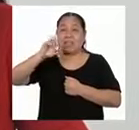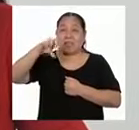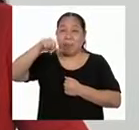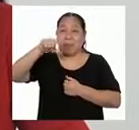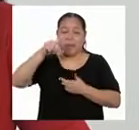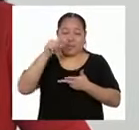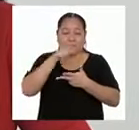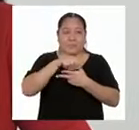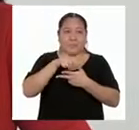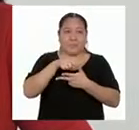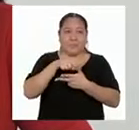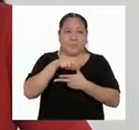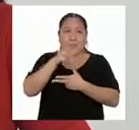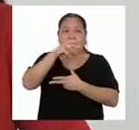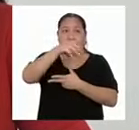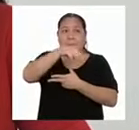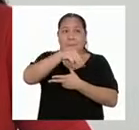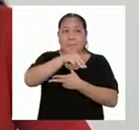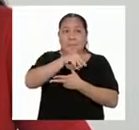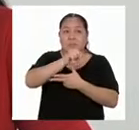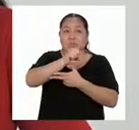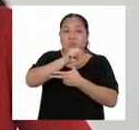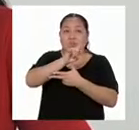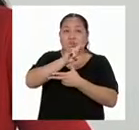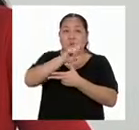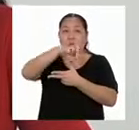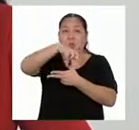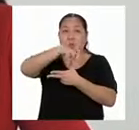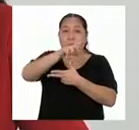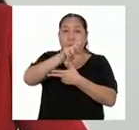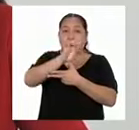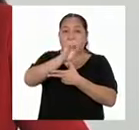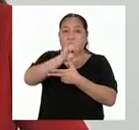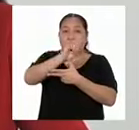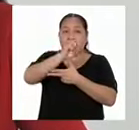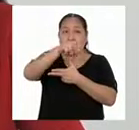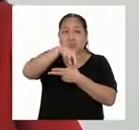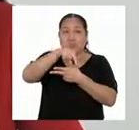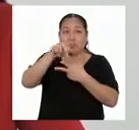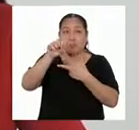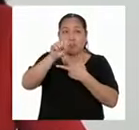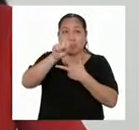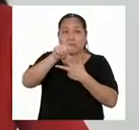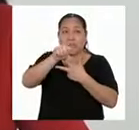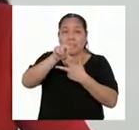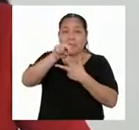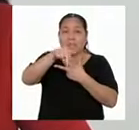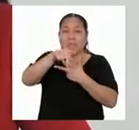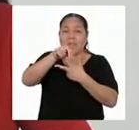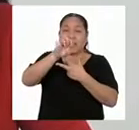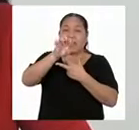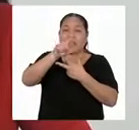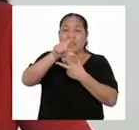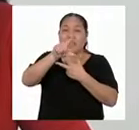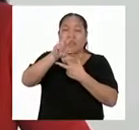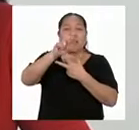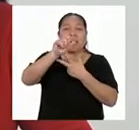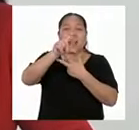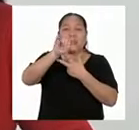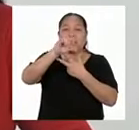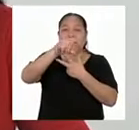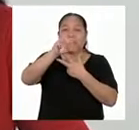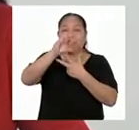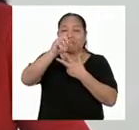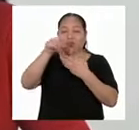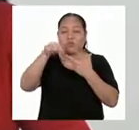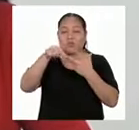Estas son la técnica de supresión, la técnica de generalización y